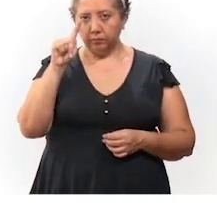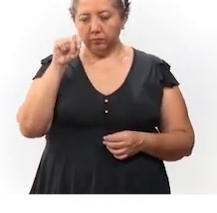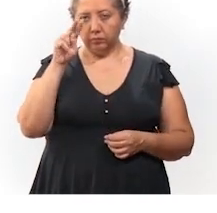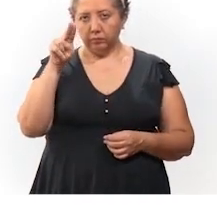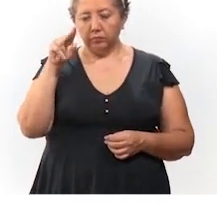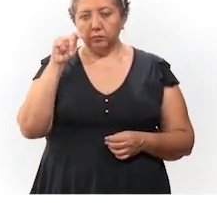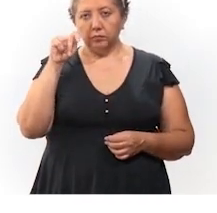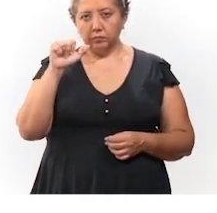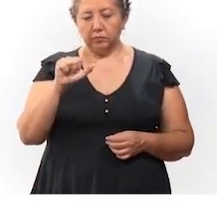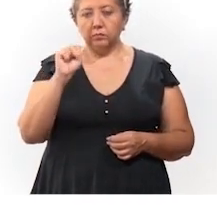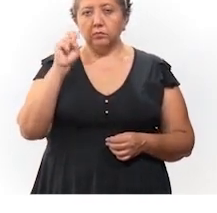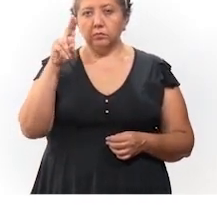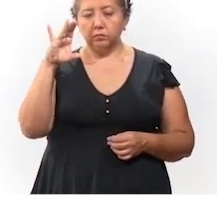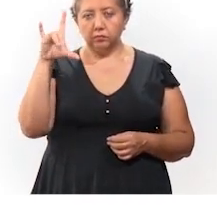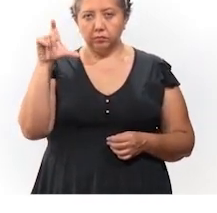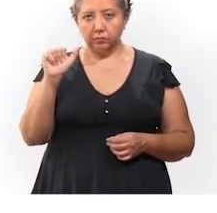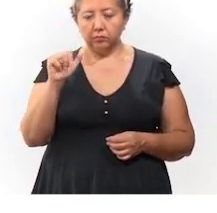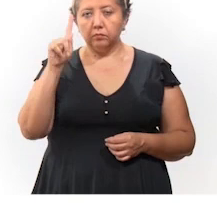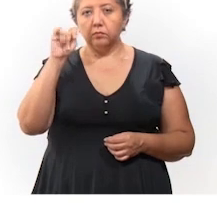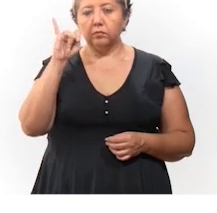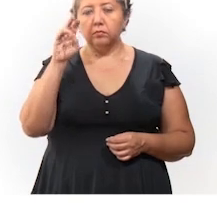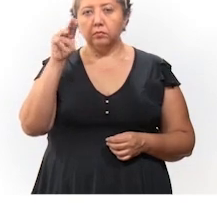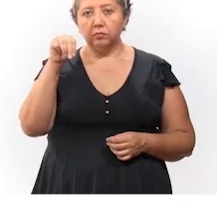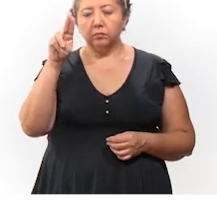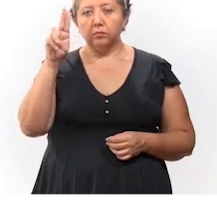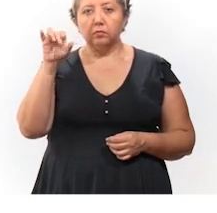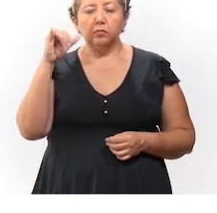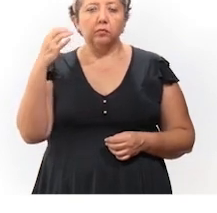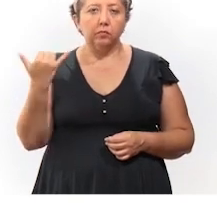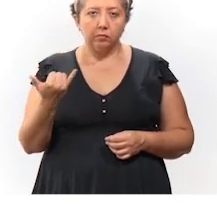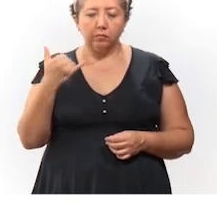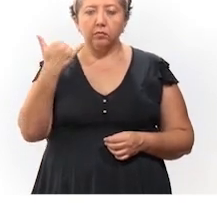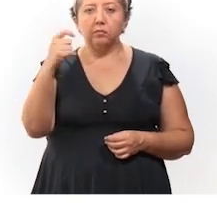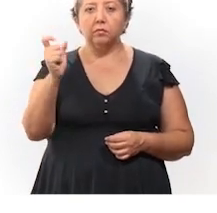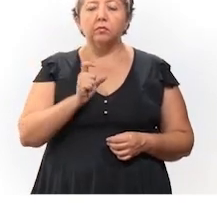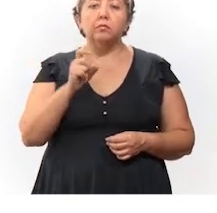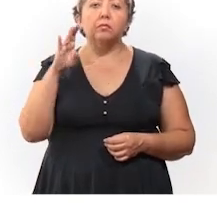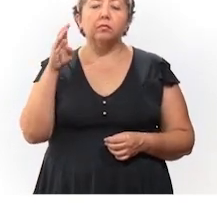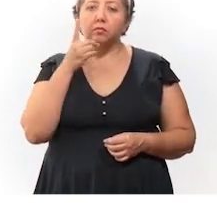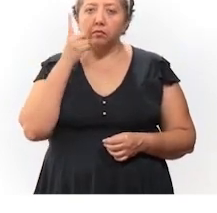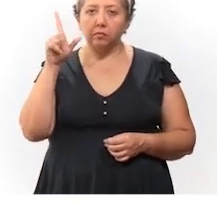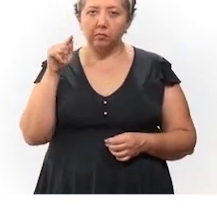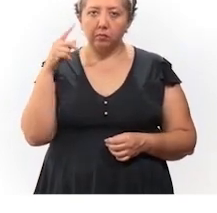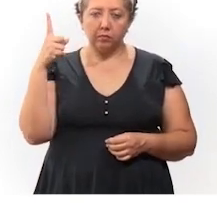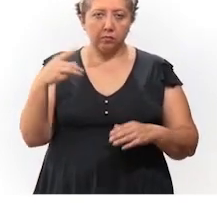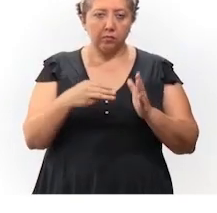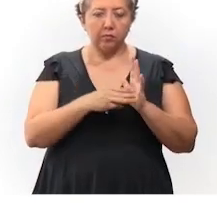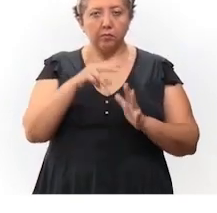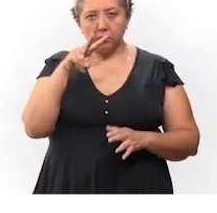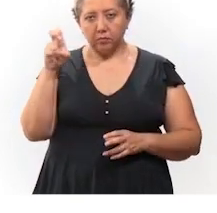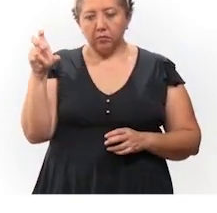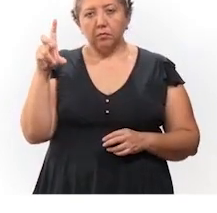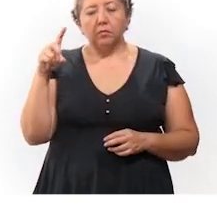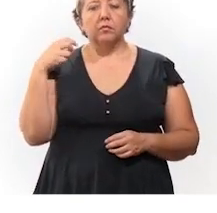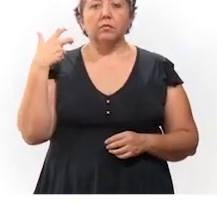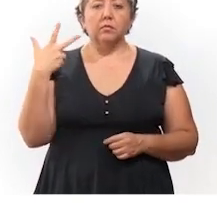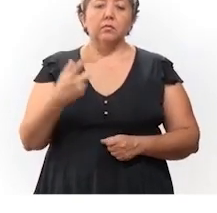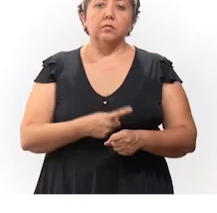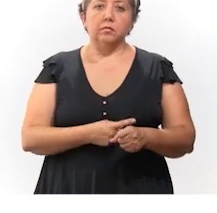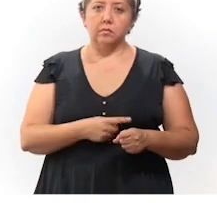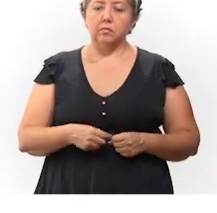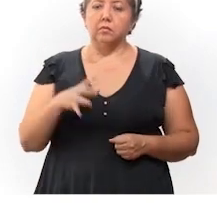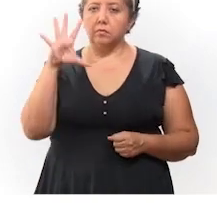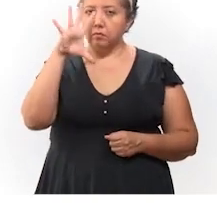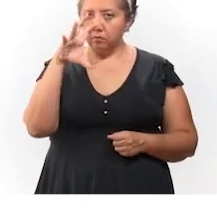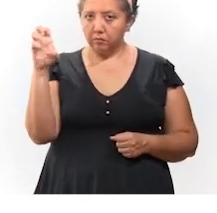Sotuta, Suquilá, Tecash, Timucuy, Xochel y Yaxcabá. De los 71.238 casos